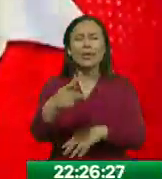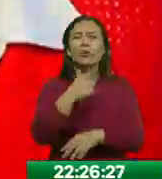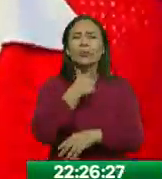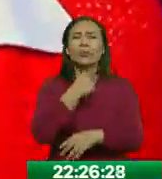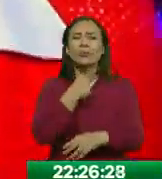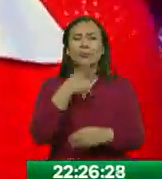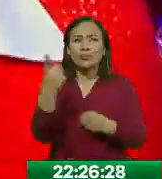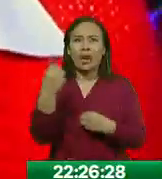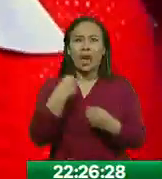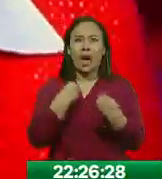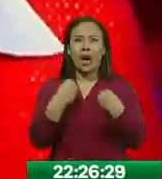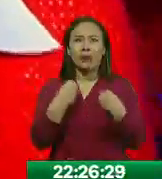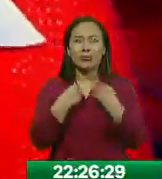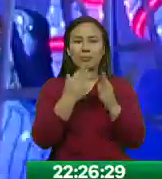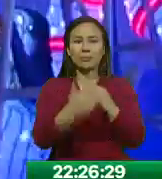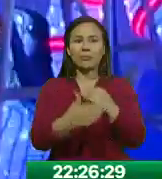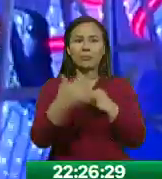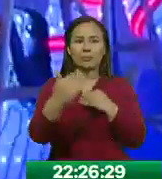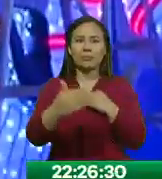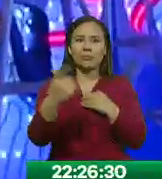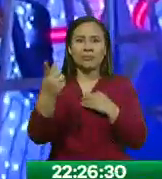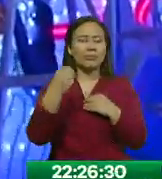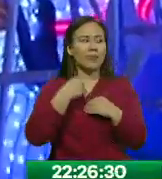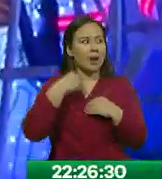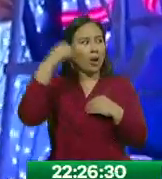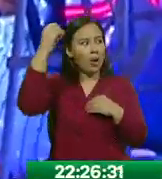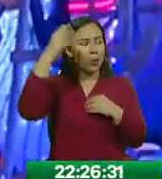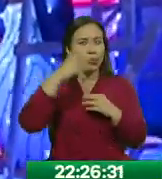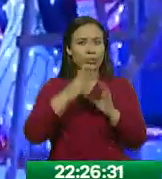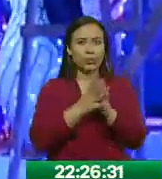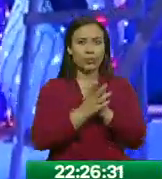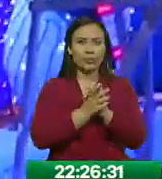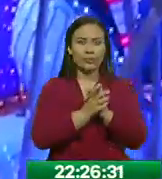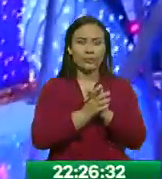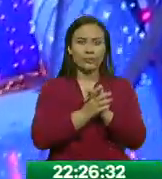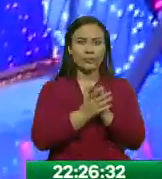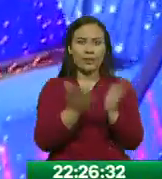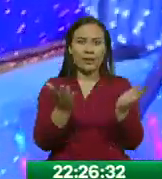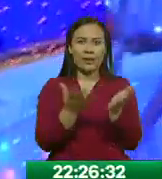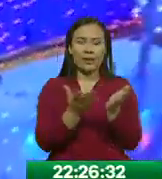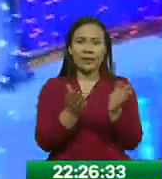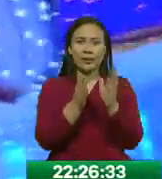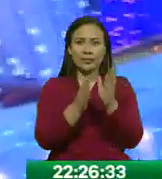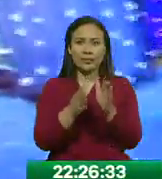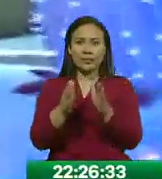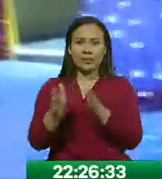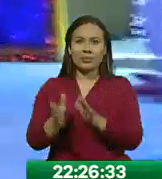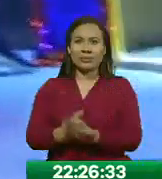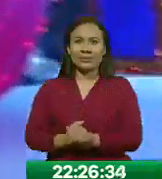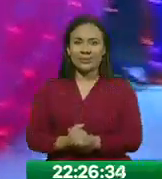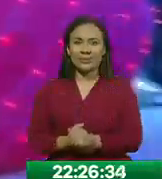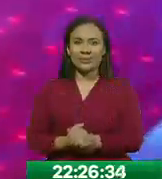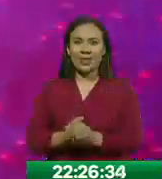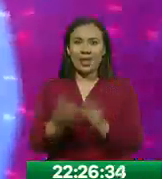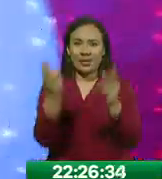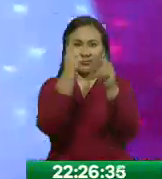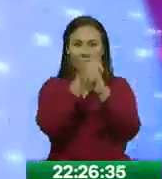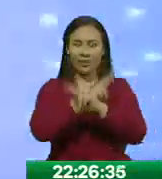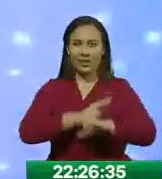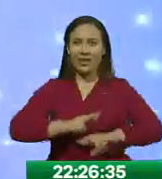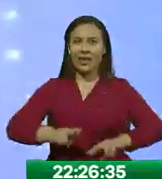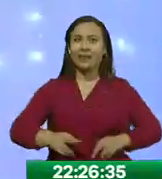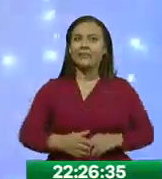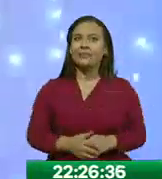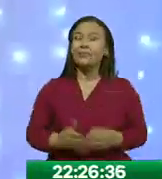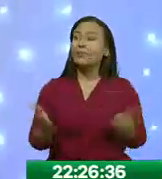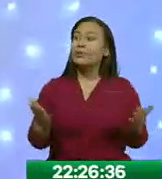de 1.200 bailarines. Habrá luz en el centro de la ciudad de Guayaquil. La única finalidad, aparte del desfile